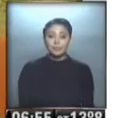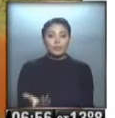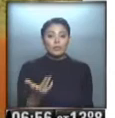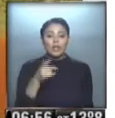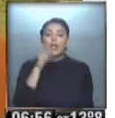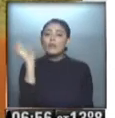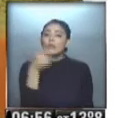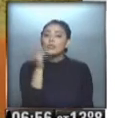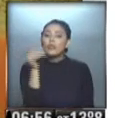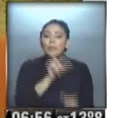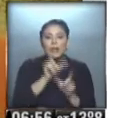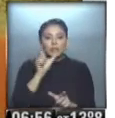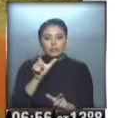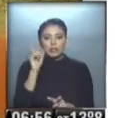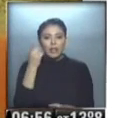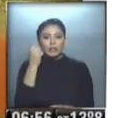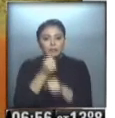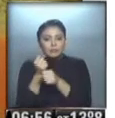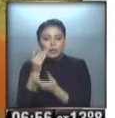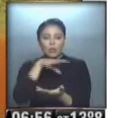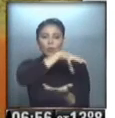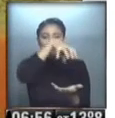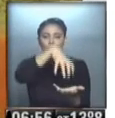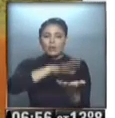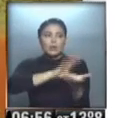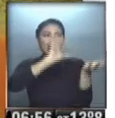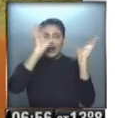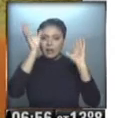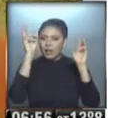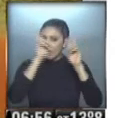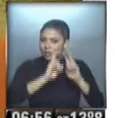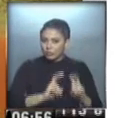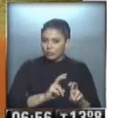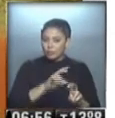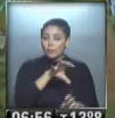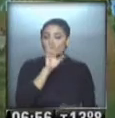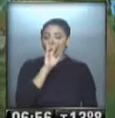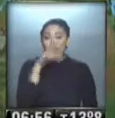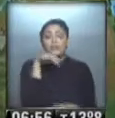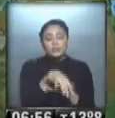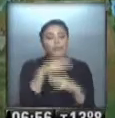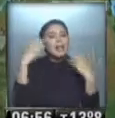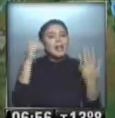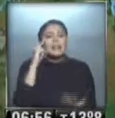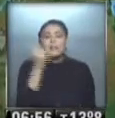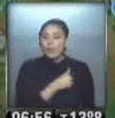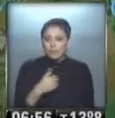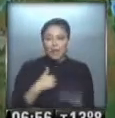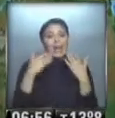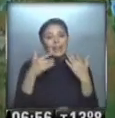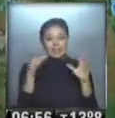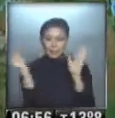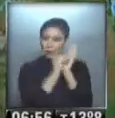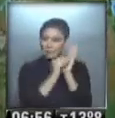querida, y toda la gente de la estación meteorológica Bernardo de Irigoyen en Misiones, feliz día para las madres. Gracias por